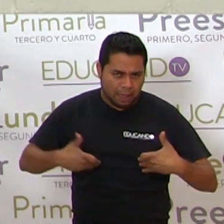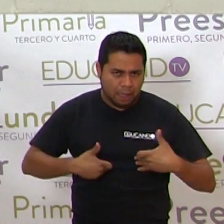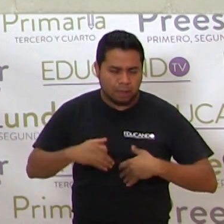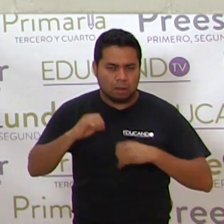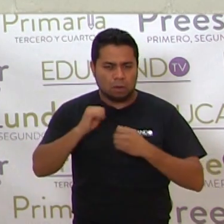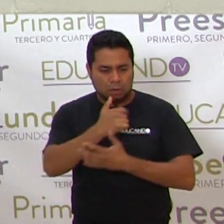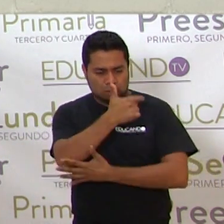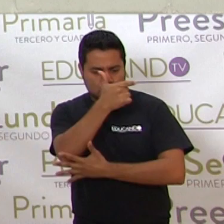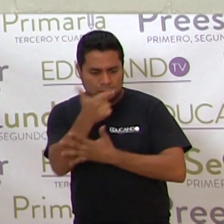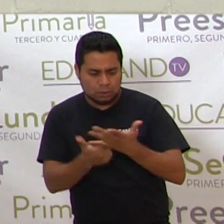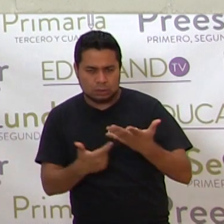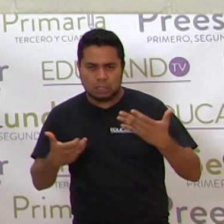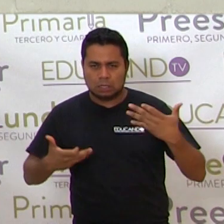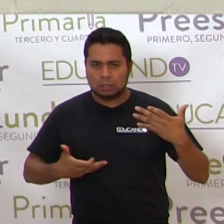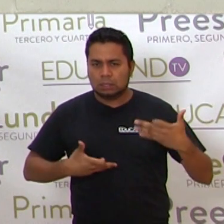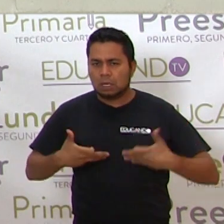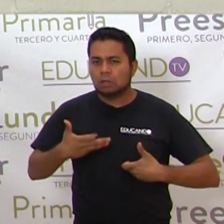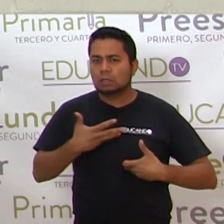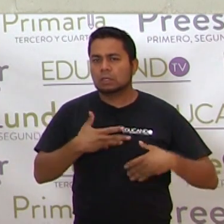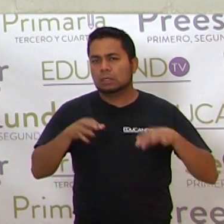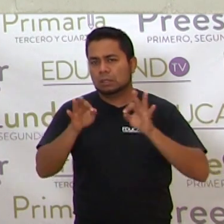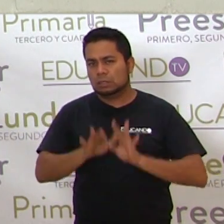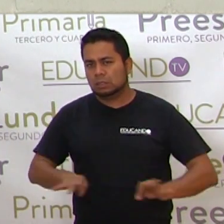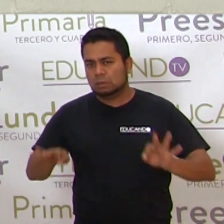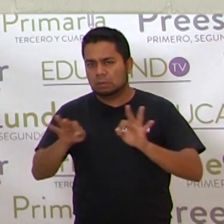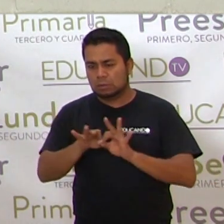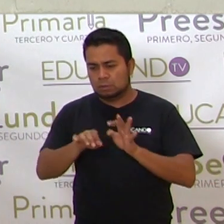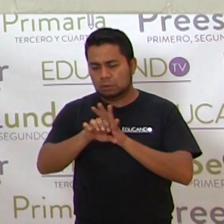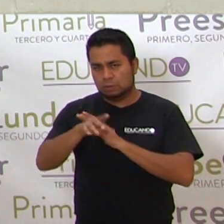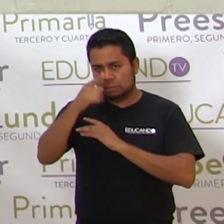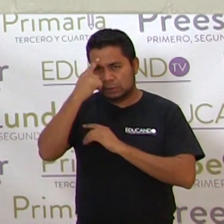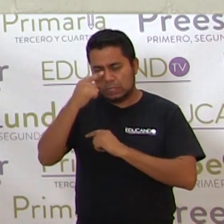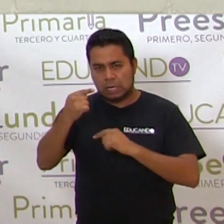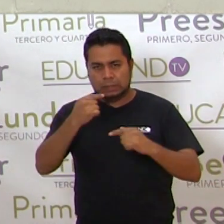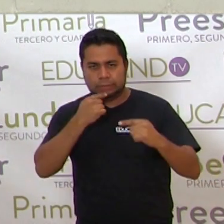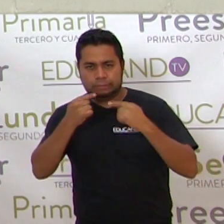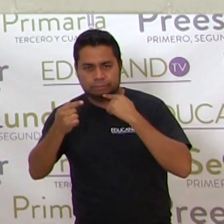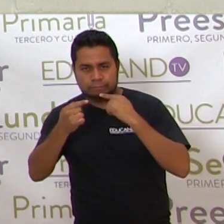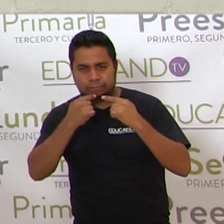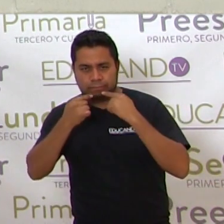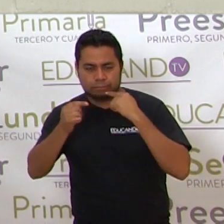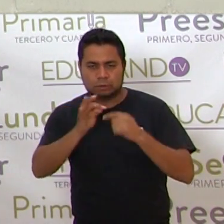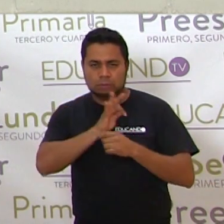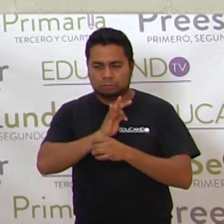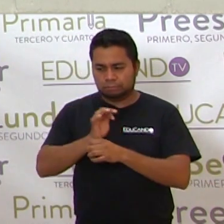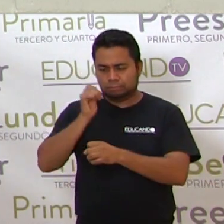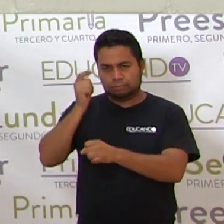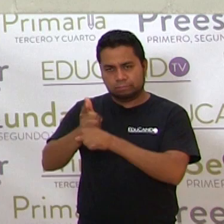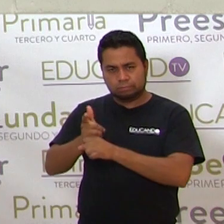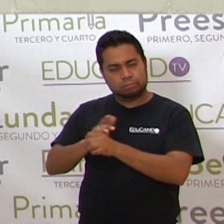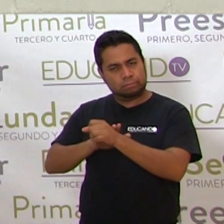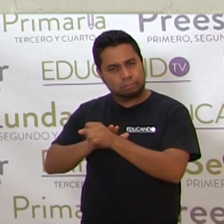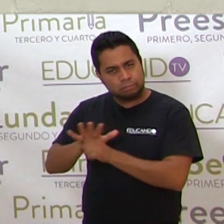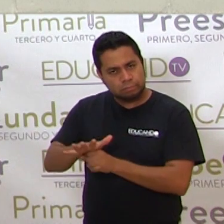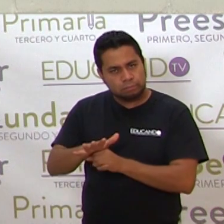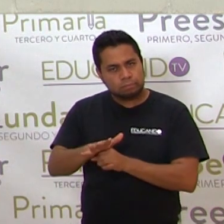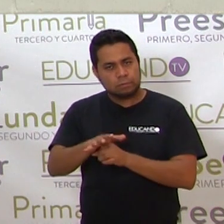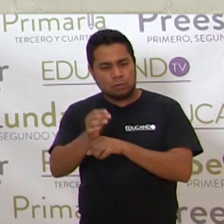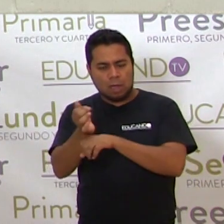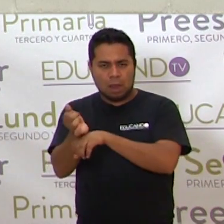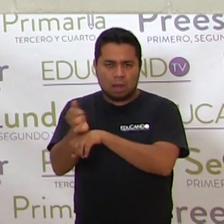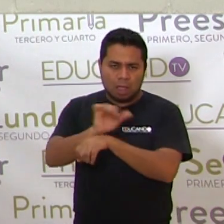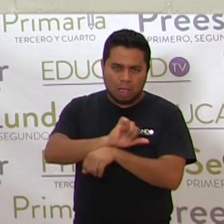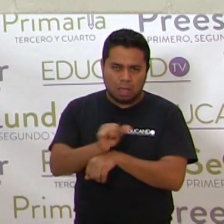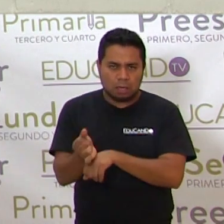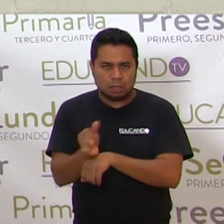teatro son parte fundamental los diálogos para poder identificar qué tipo de actor va